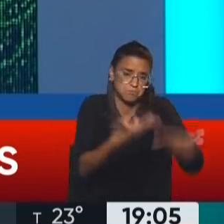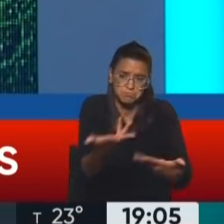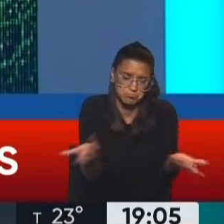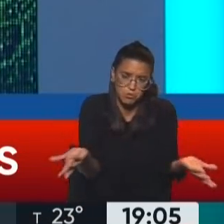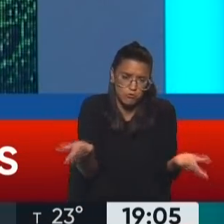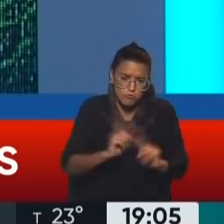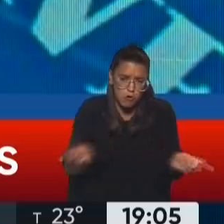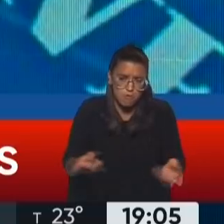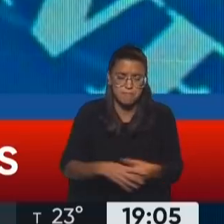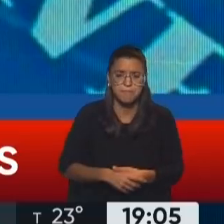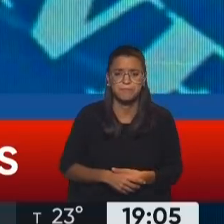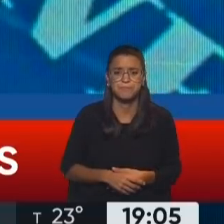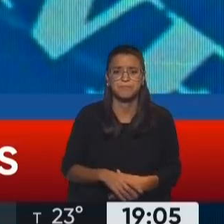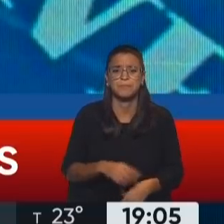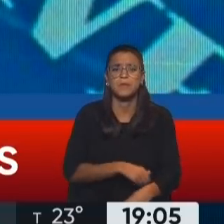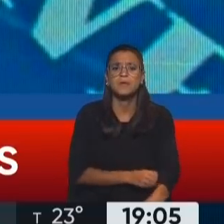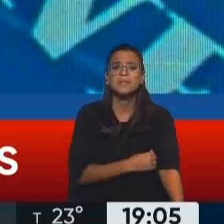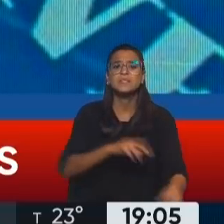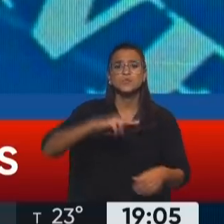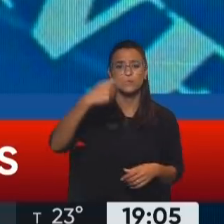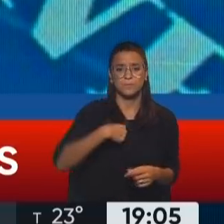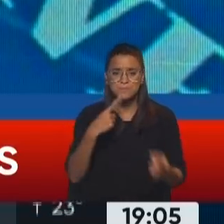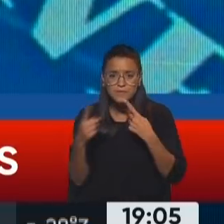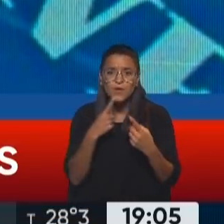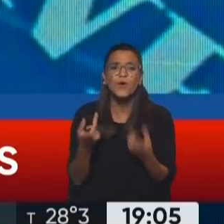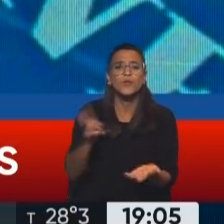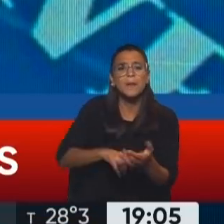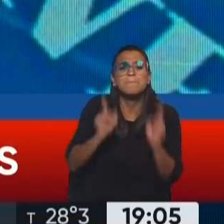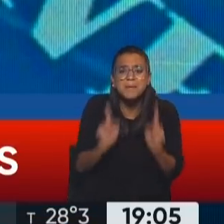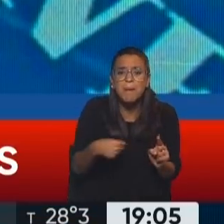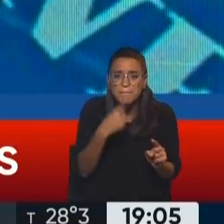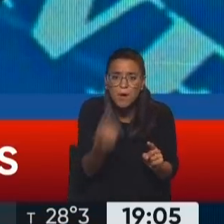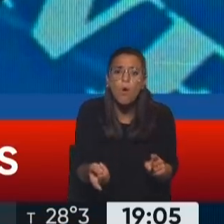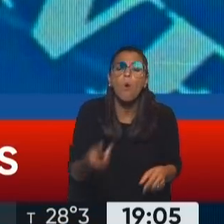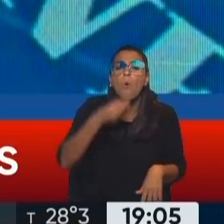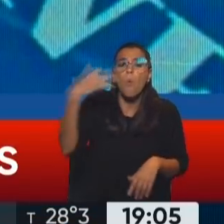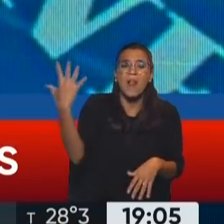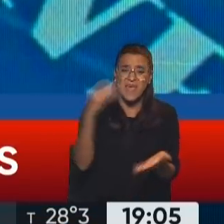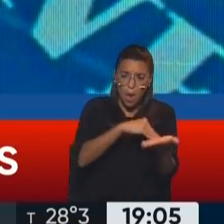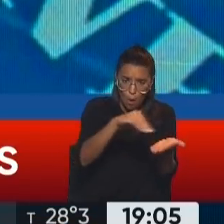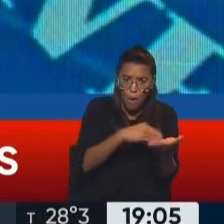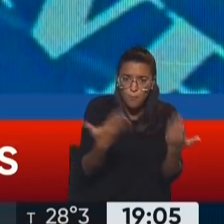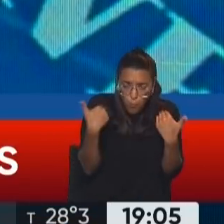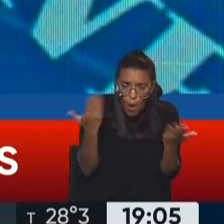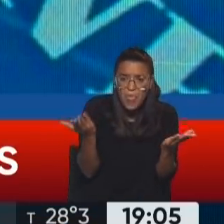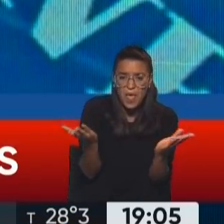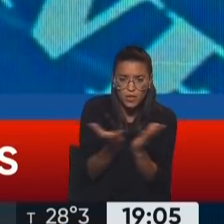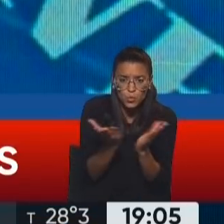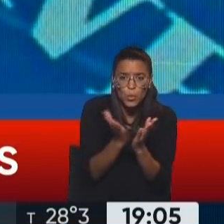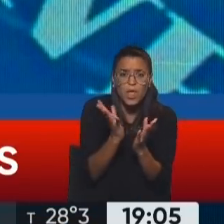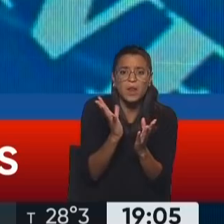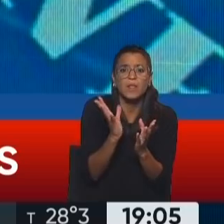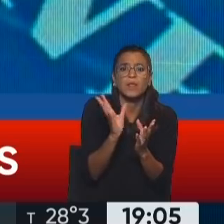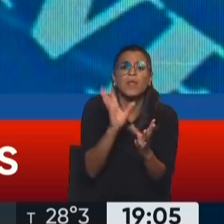atraso. Guido, yo es la segunda vez que te entrevisto y te voy a volver a hacer la misma pregunta. ¿Cualquier abogado puede llegar a estudiar dentro